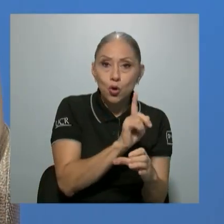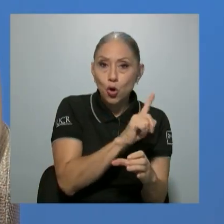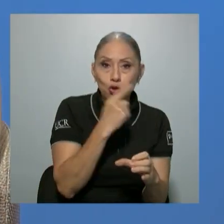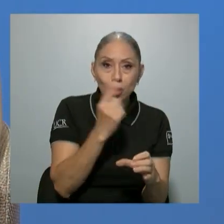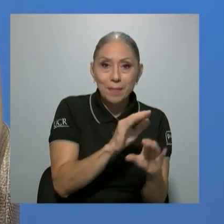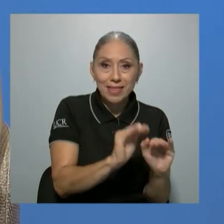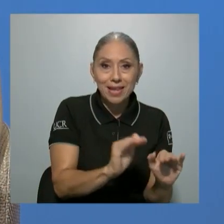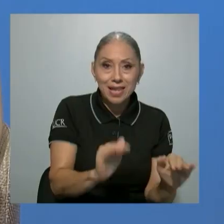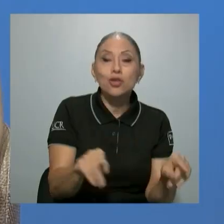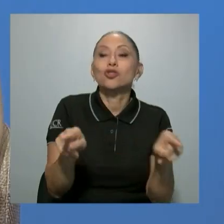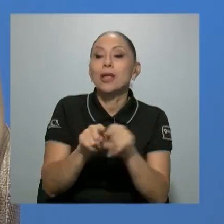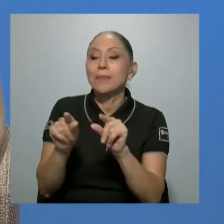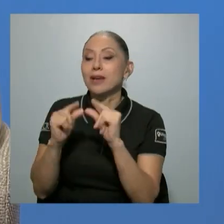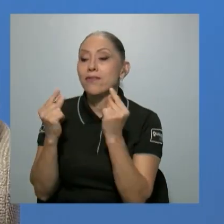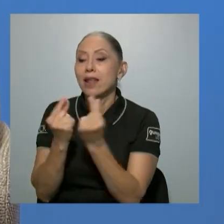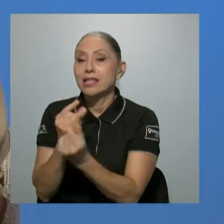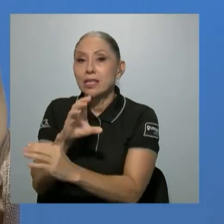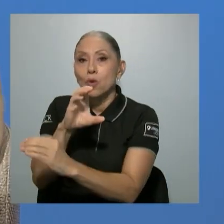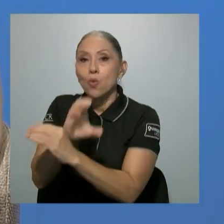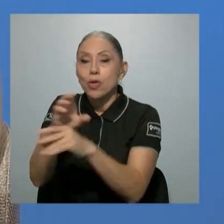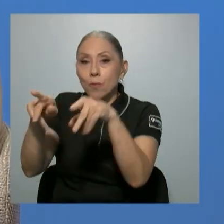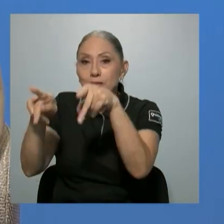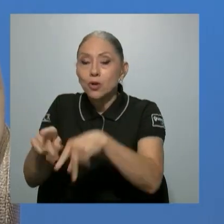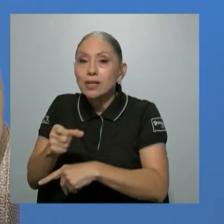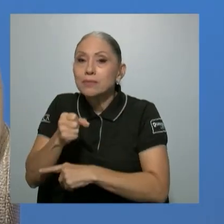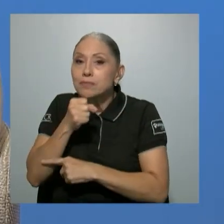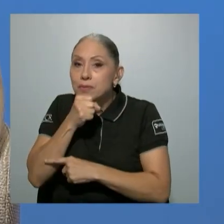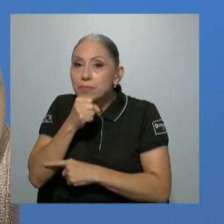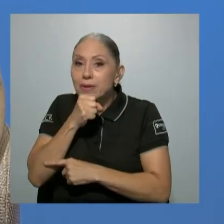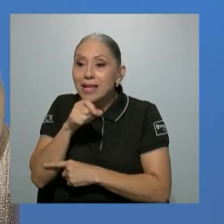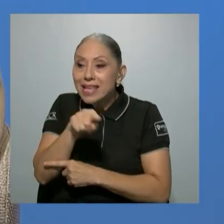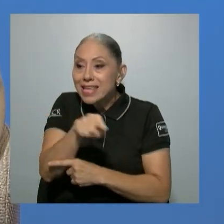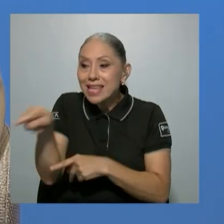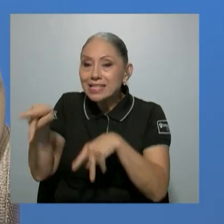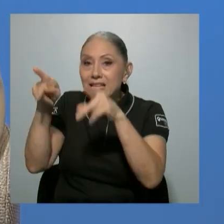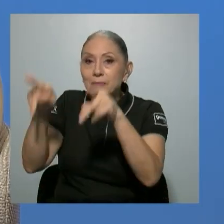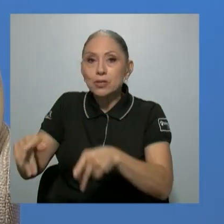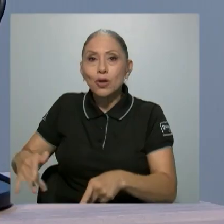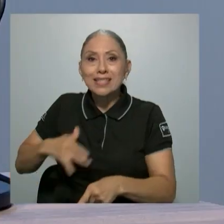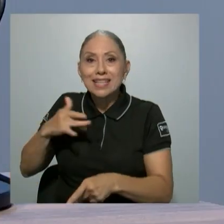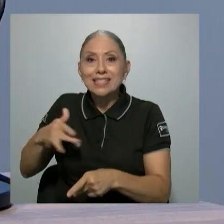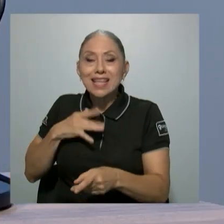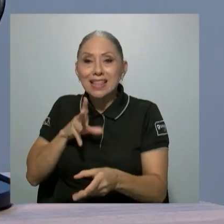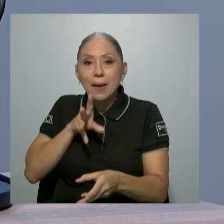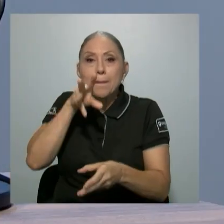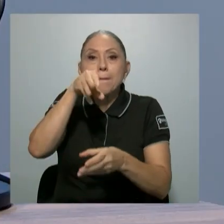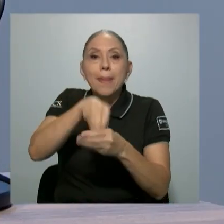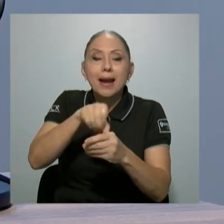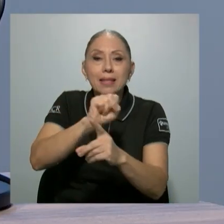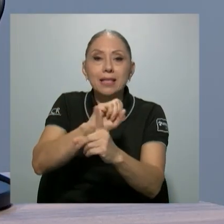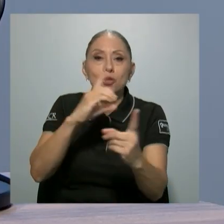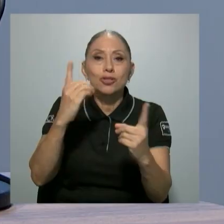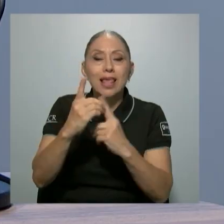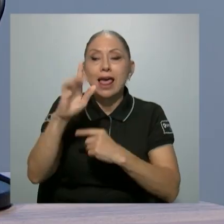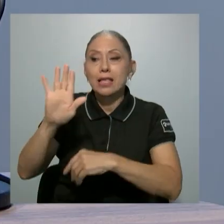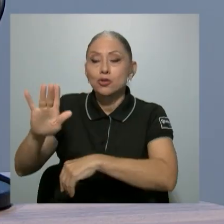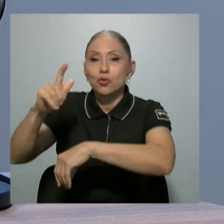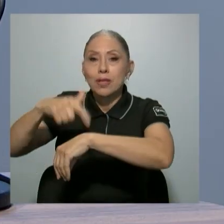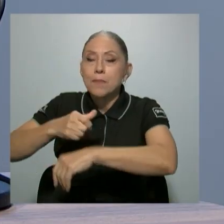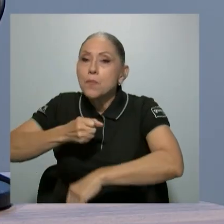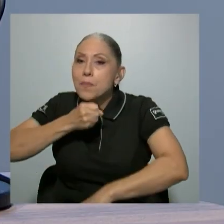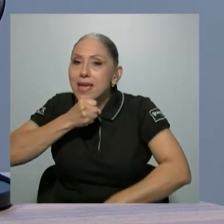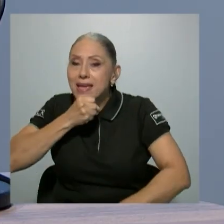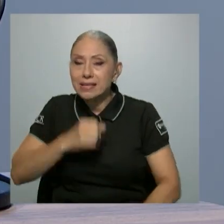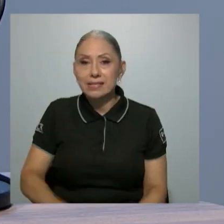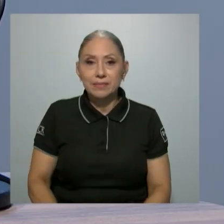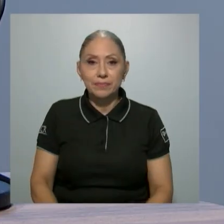esas personas en su vejez se sientan parte de una sociedad. Y ahí hay un tema importante.